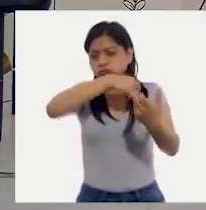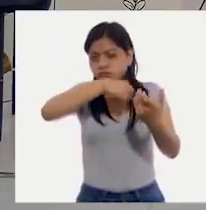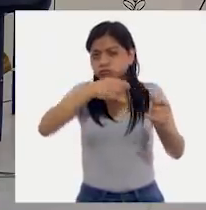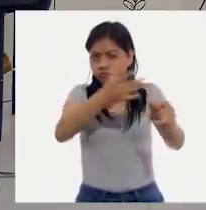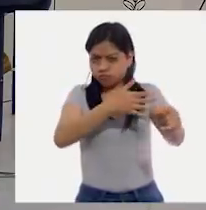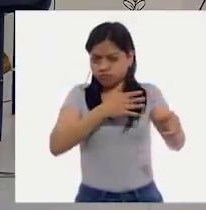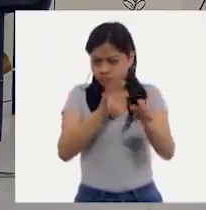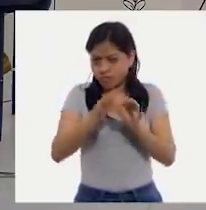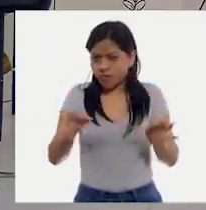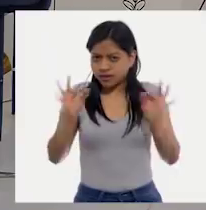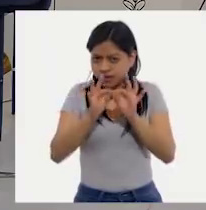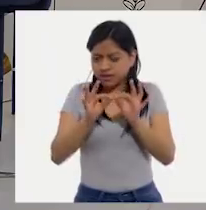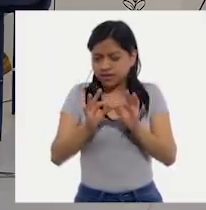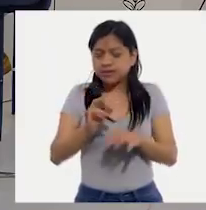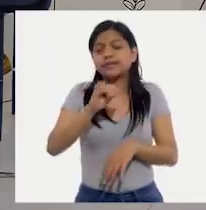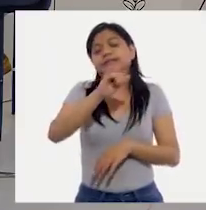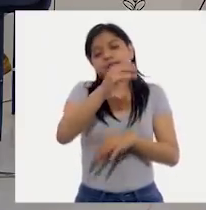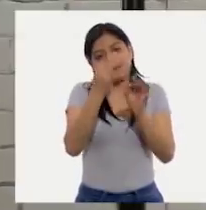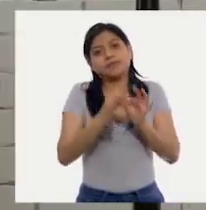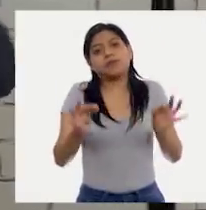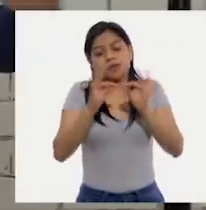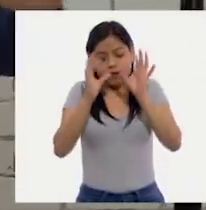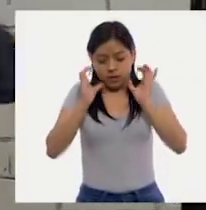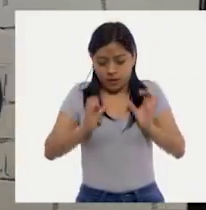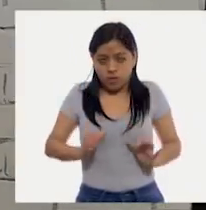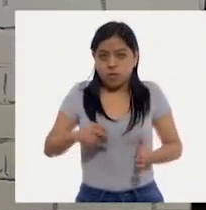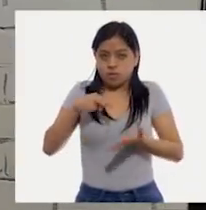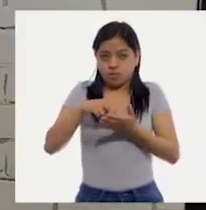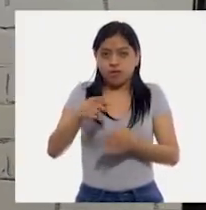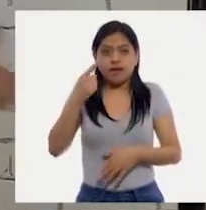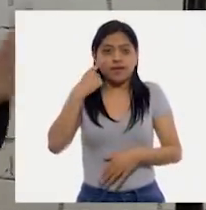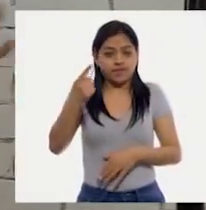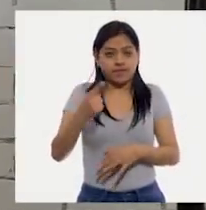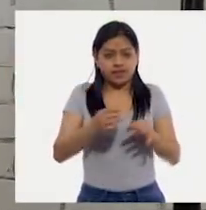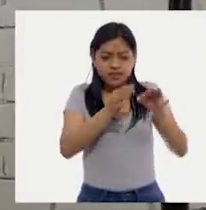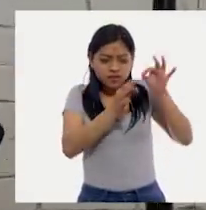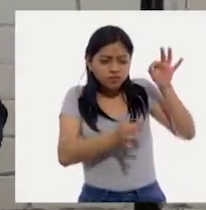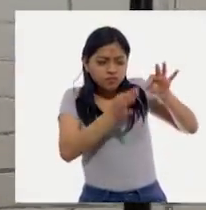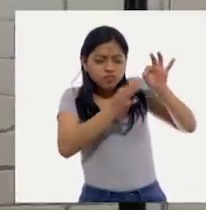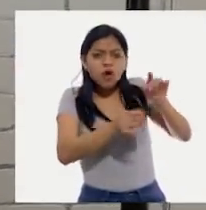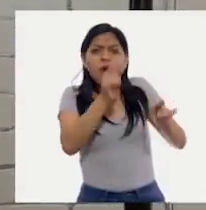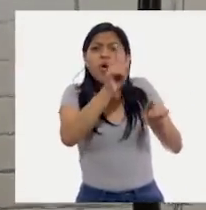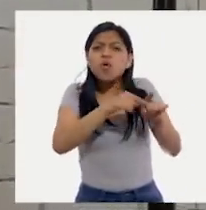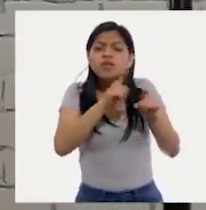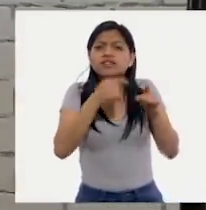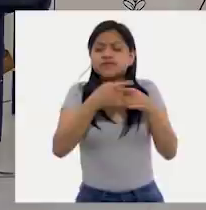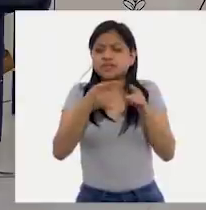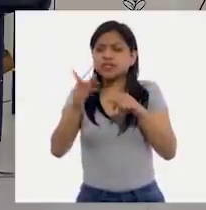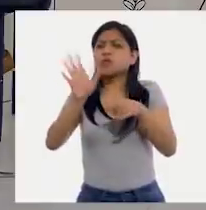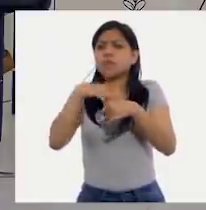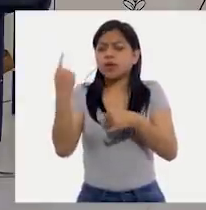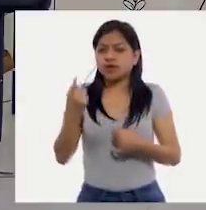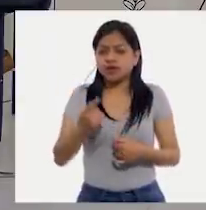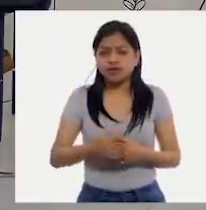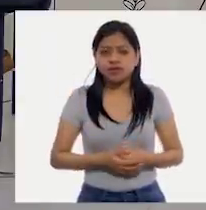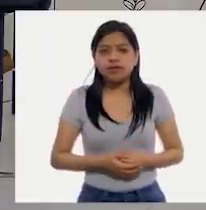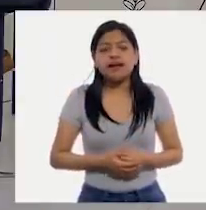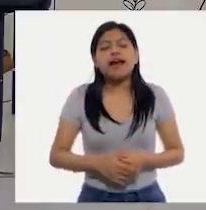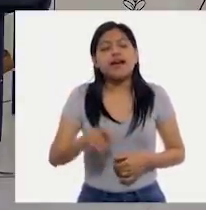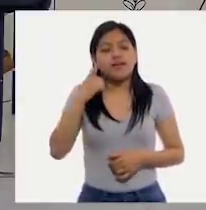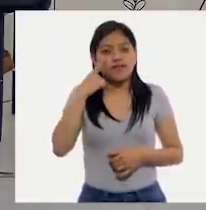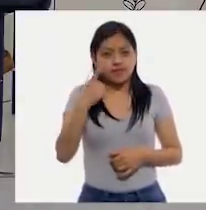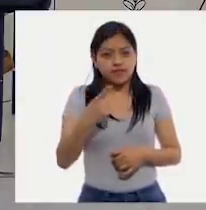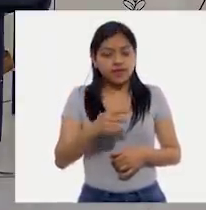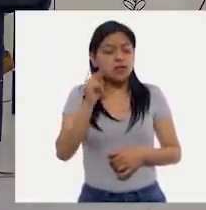le pasa a este arpa que no encontraste cuerdas de todo el mismo color o es por alguna razón que tiene diferentes colores? Bueno, básicamente es un